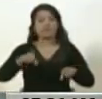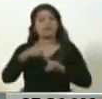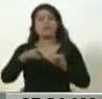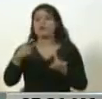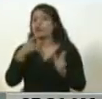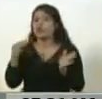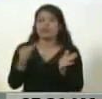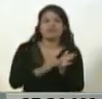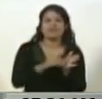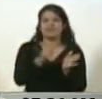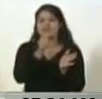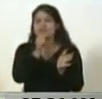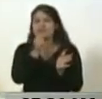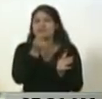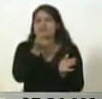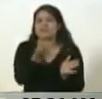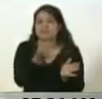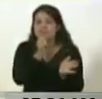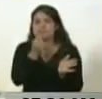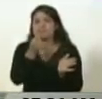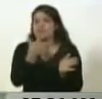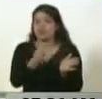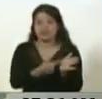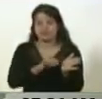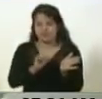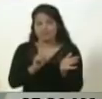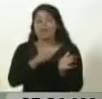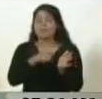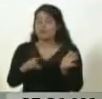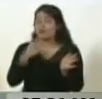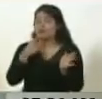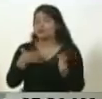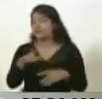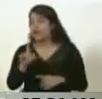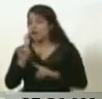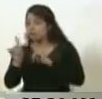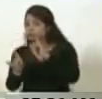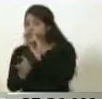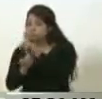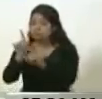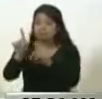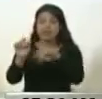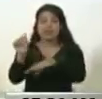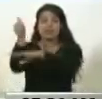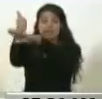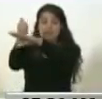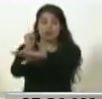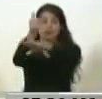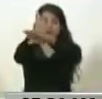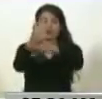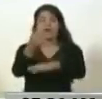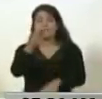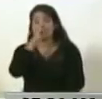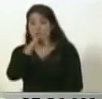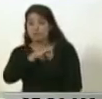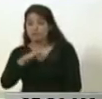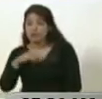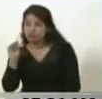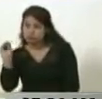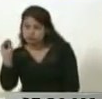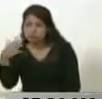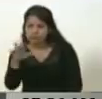fuente, ministro, pero hacen alocución de que en las últimas semanas han tenido consultas con algunos directores, presidentes de bancos privados, y han dicho que todavía